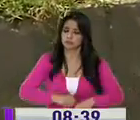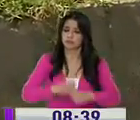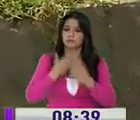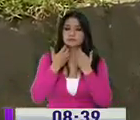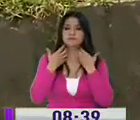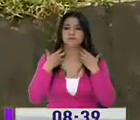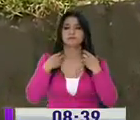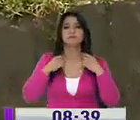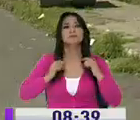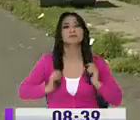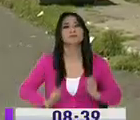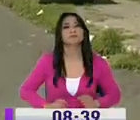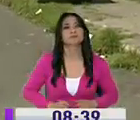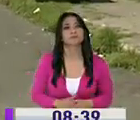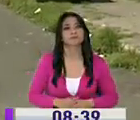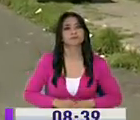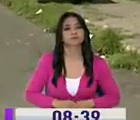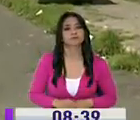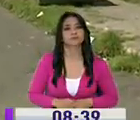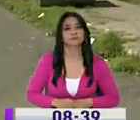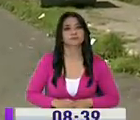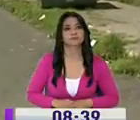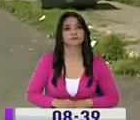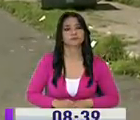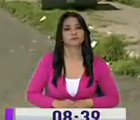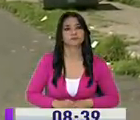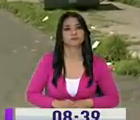familia informó mauricio sánchez